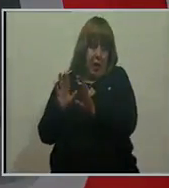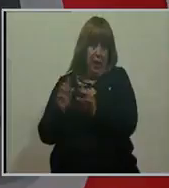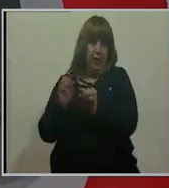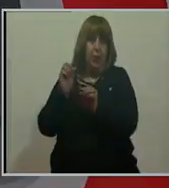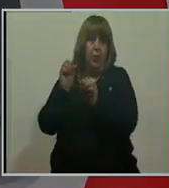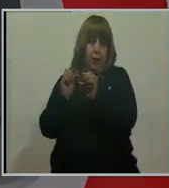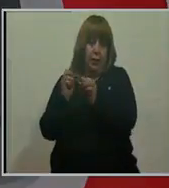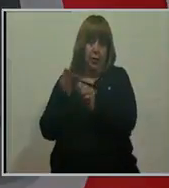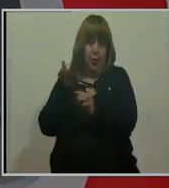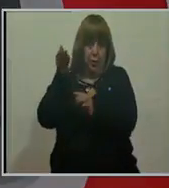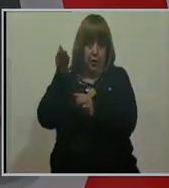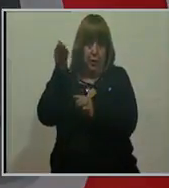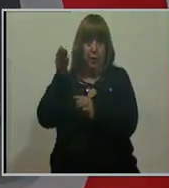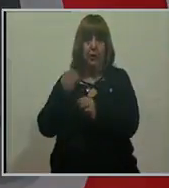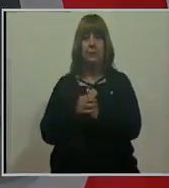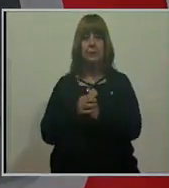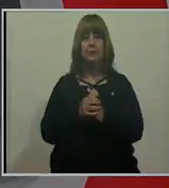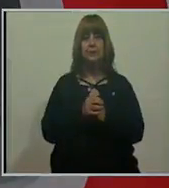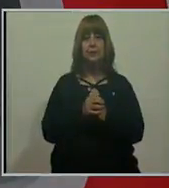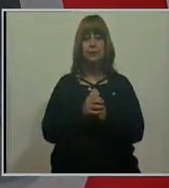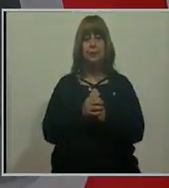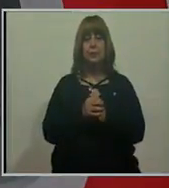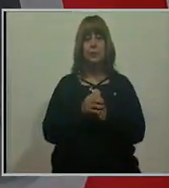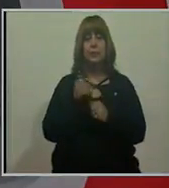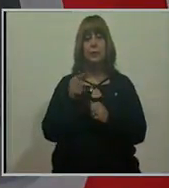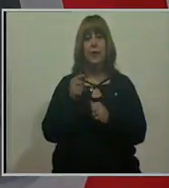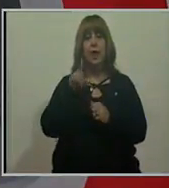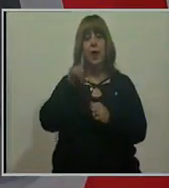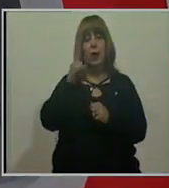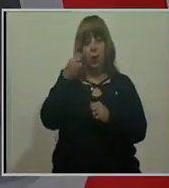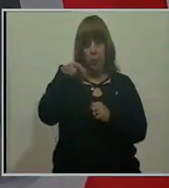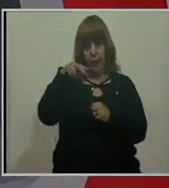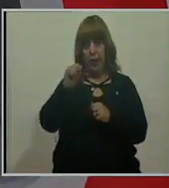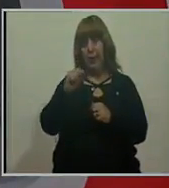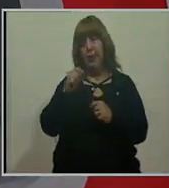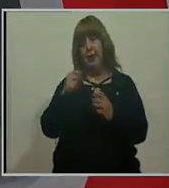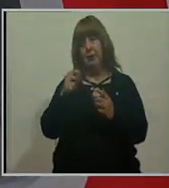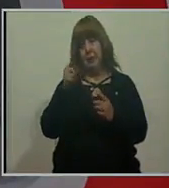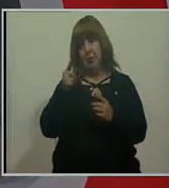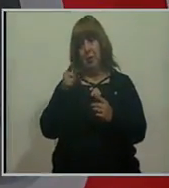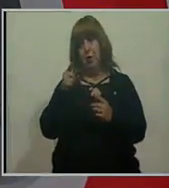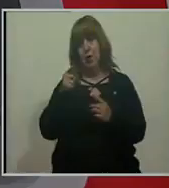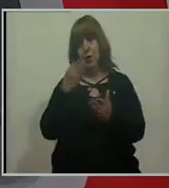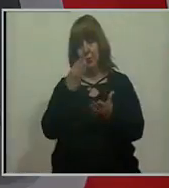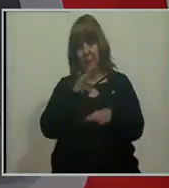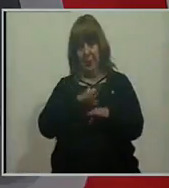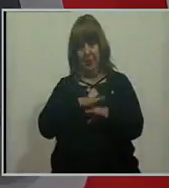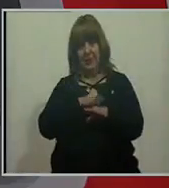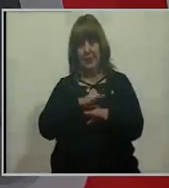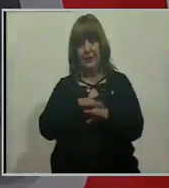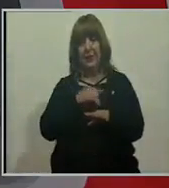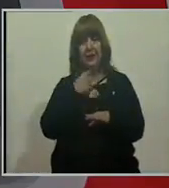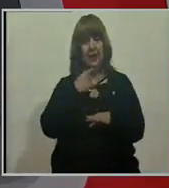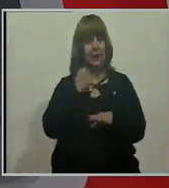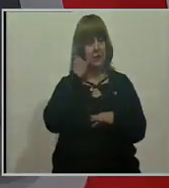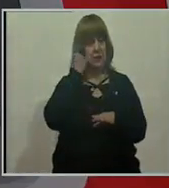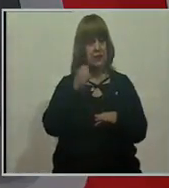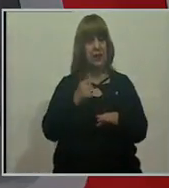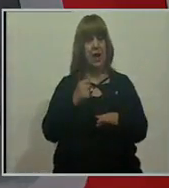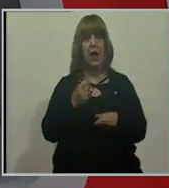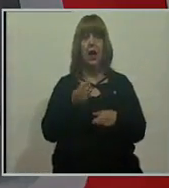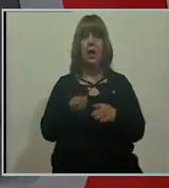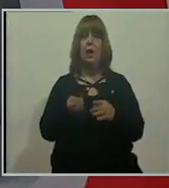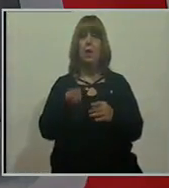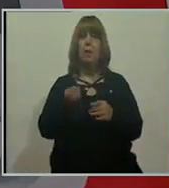es titular de la Asociación de Panaderos aquí en Mendoza, y aseguró que el consumo de panificados ya cayó un 20%. Entonces,